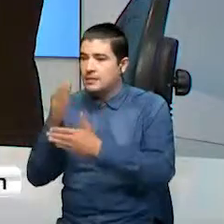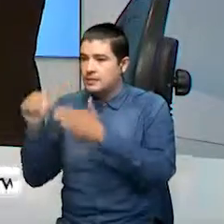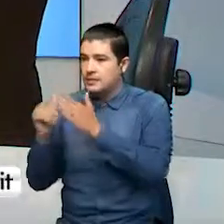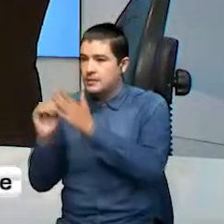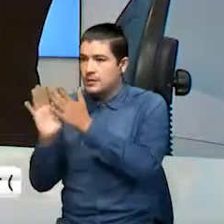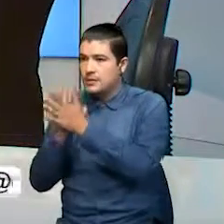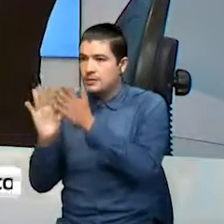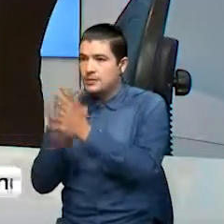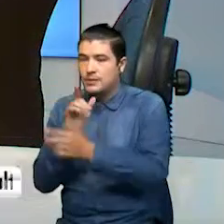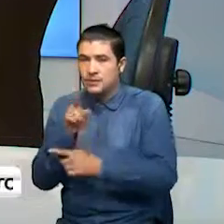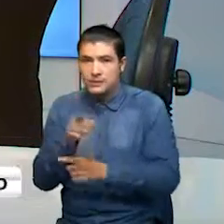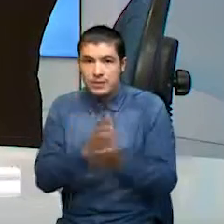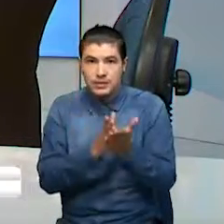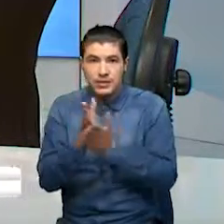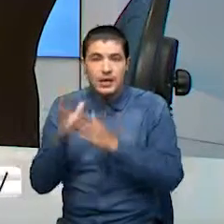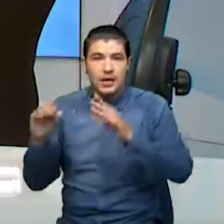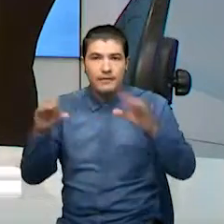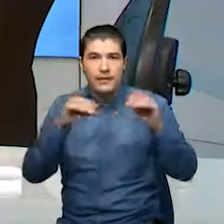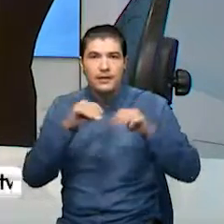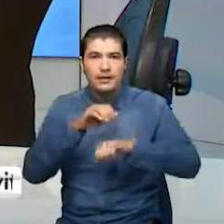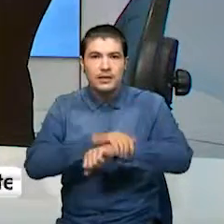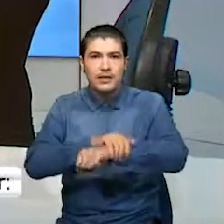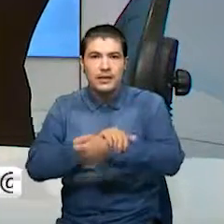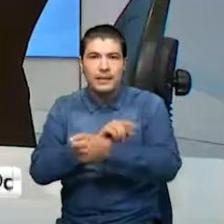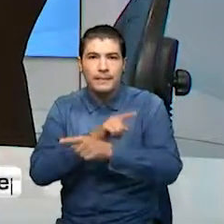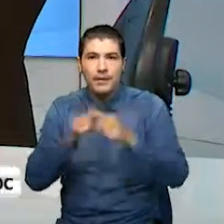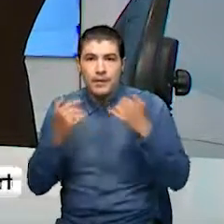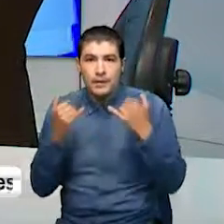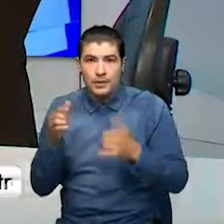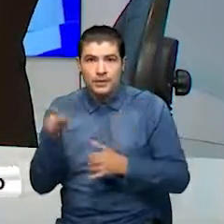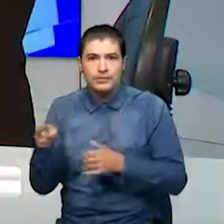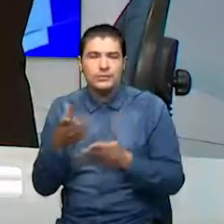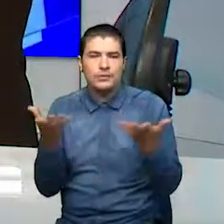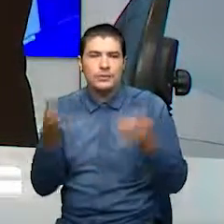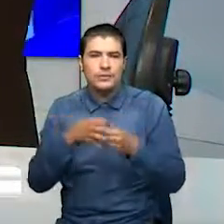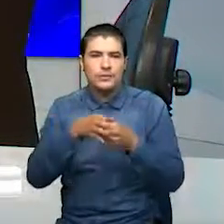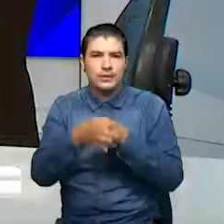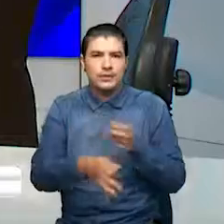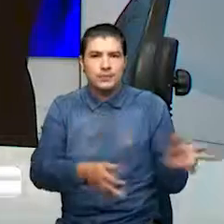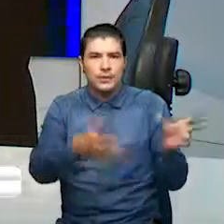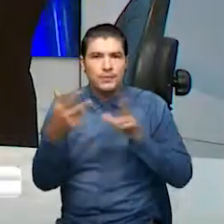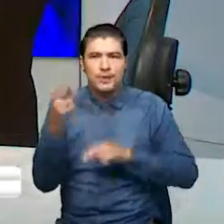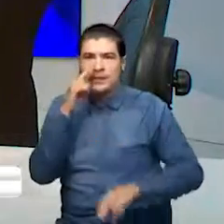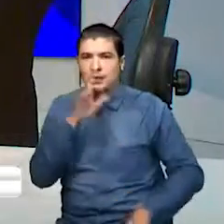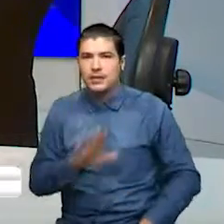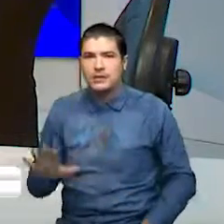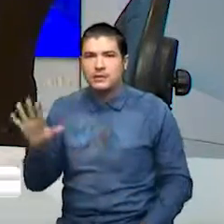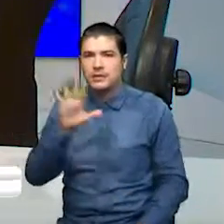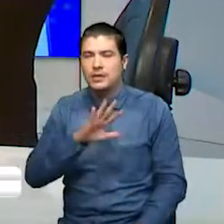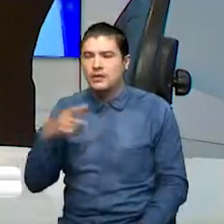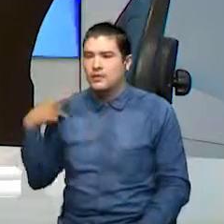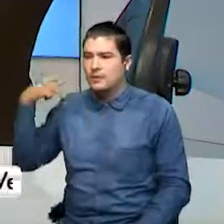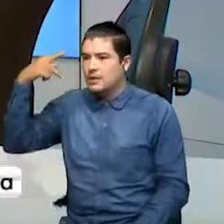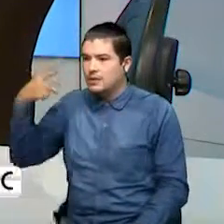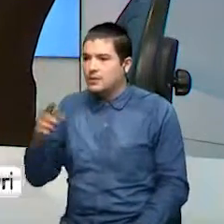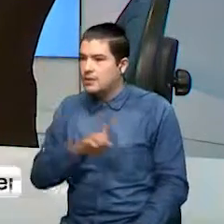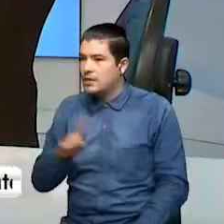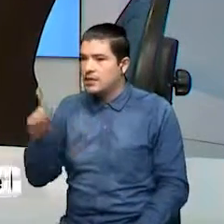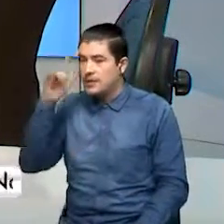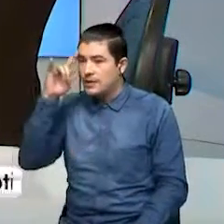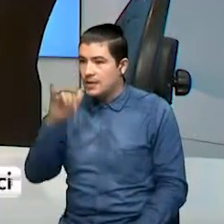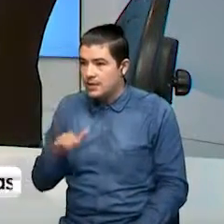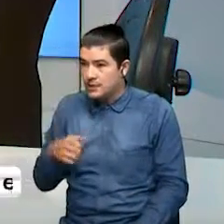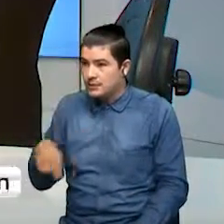Y seguimos hablando de capturas, pero esta vez nos vamos para Puente Nacional. Así es, una historia de no creer. Un hombre que se daba la gran